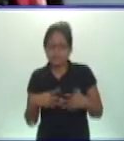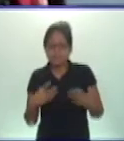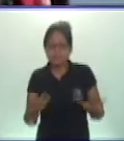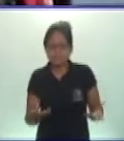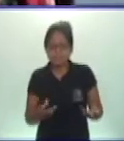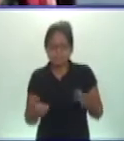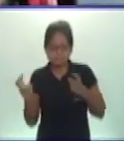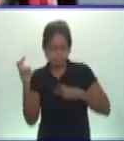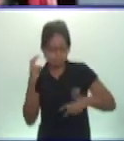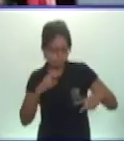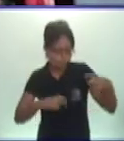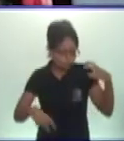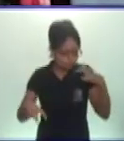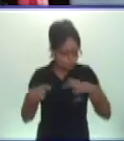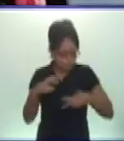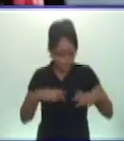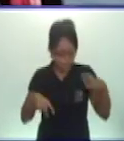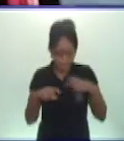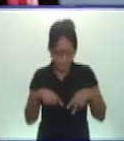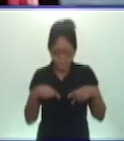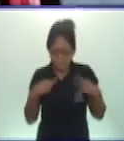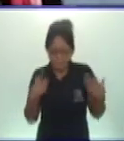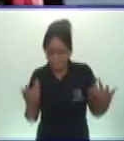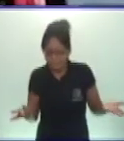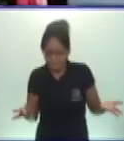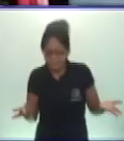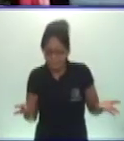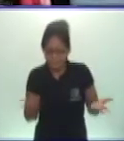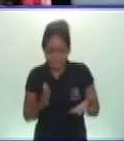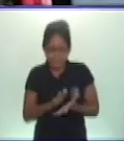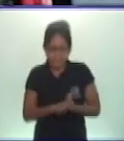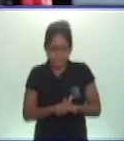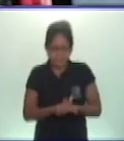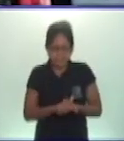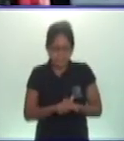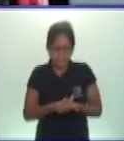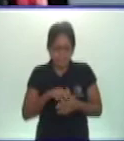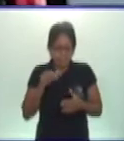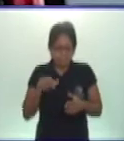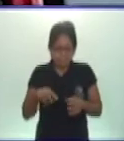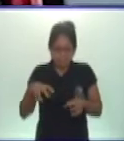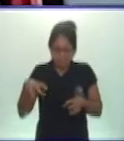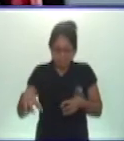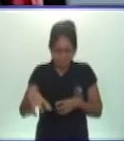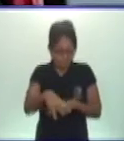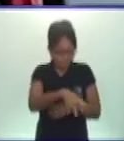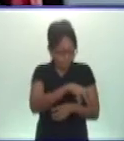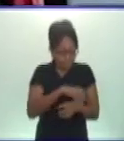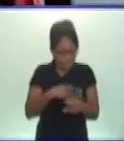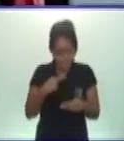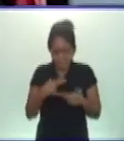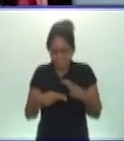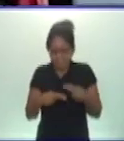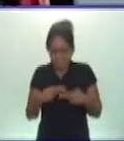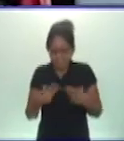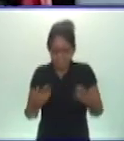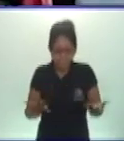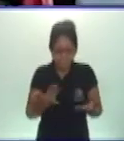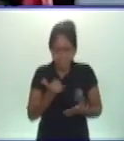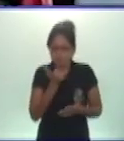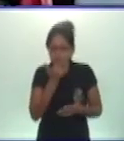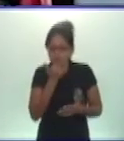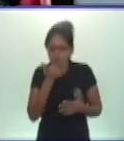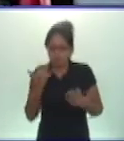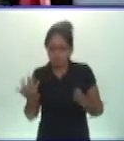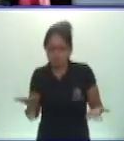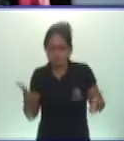efectos que sobre la bahía tienen todos estos componentes, pero además las perspectivas de su desarrollo, a eso se dedica el